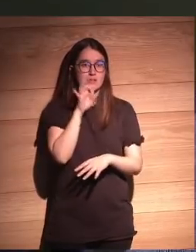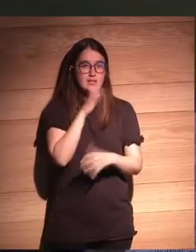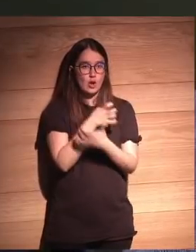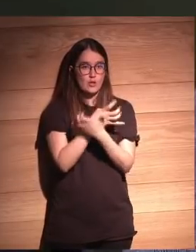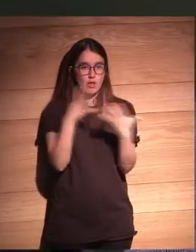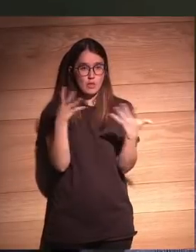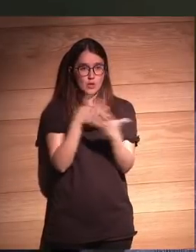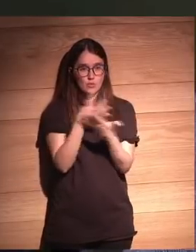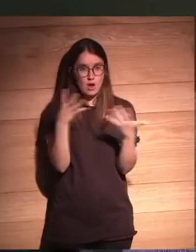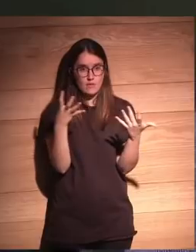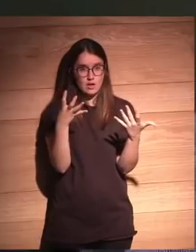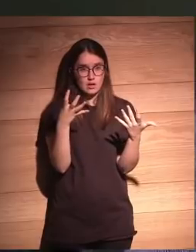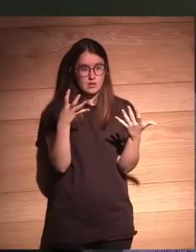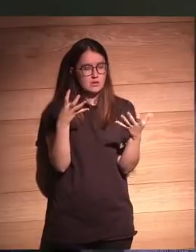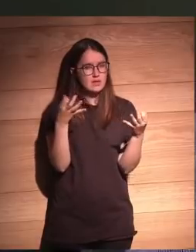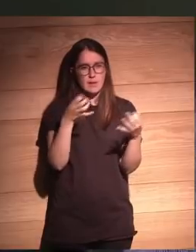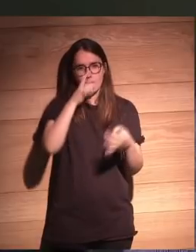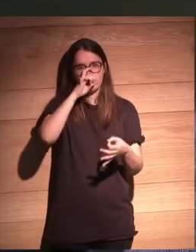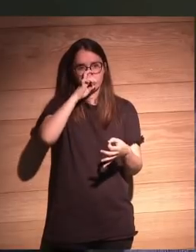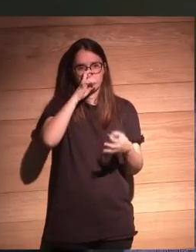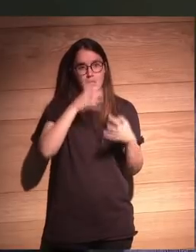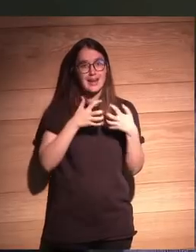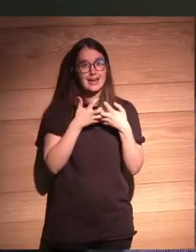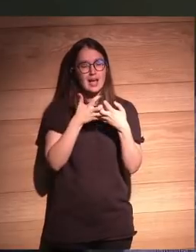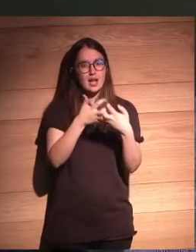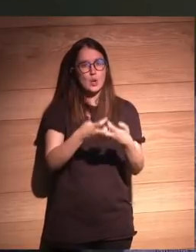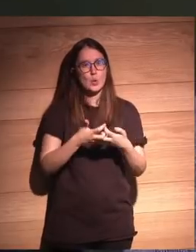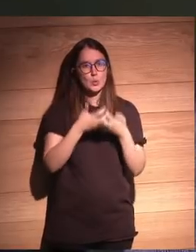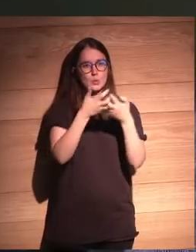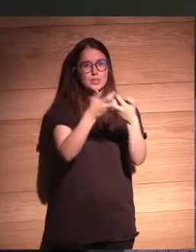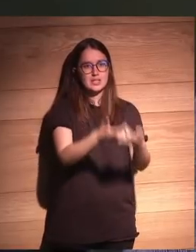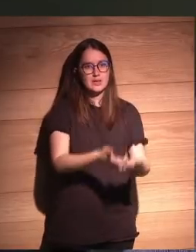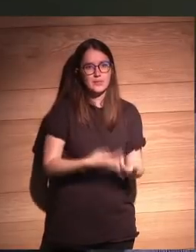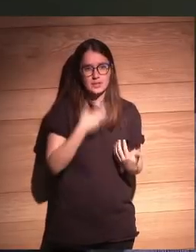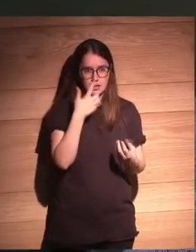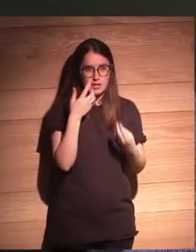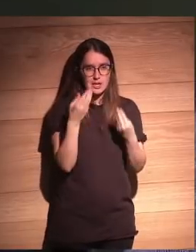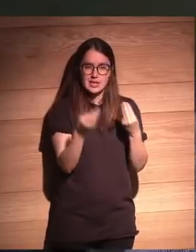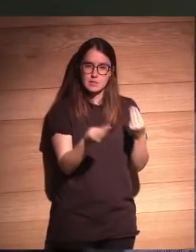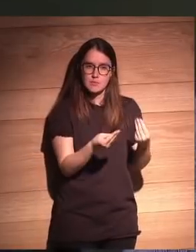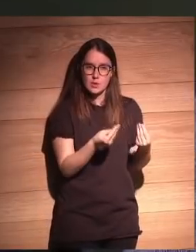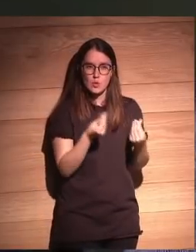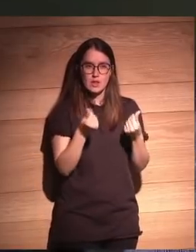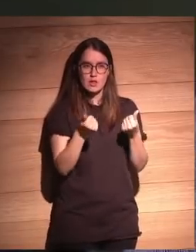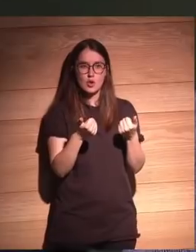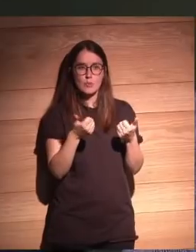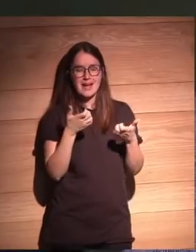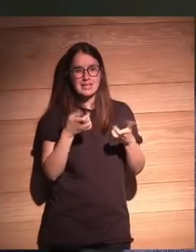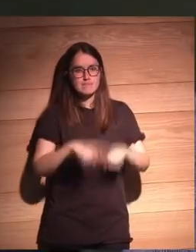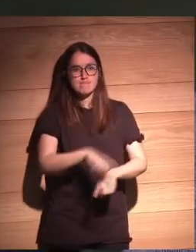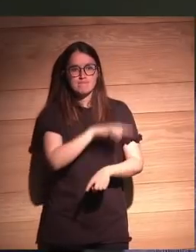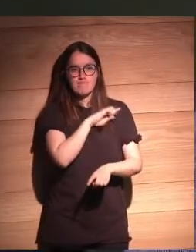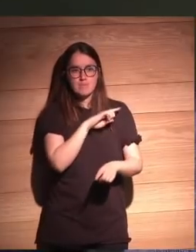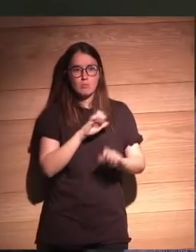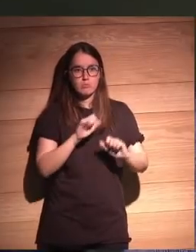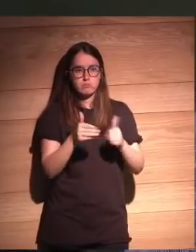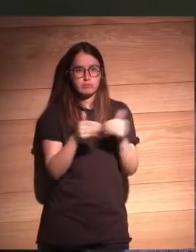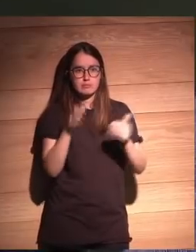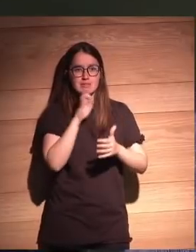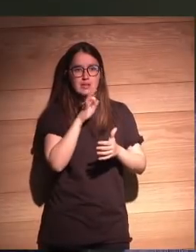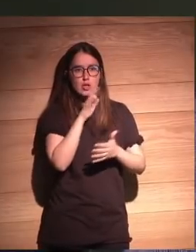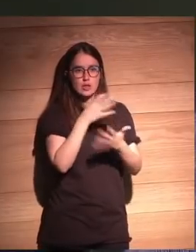XIX y no se nos puede olvidar. O sea, la lucha, la especulación con carácter salvaje sale en el XIX,